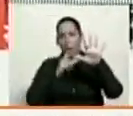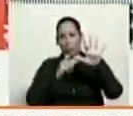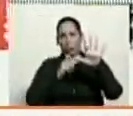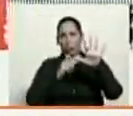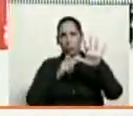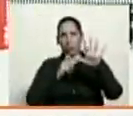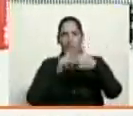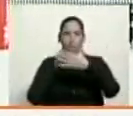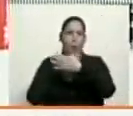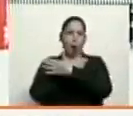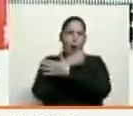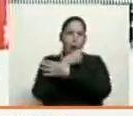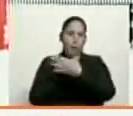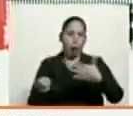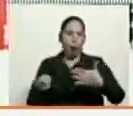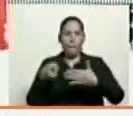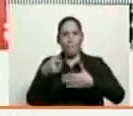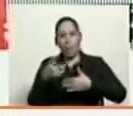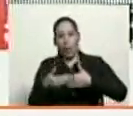restringiendo poco a poco,